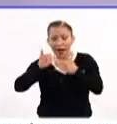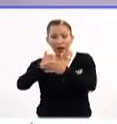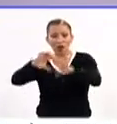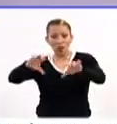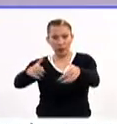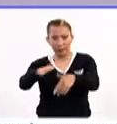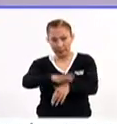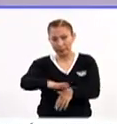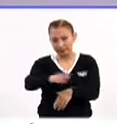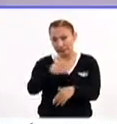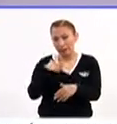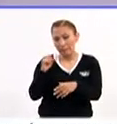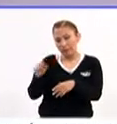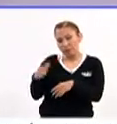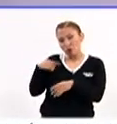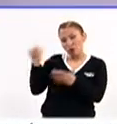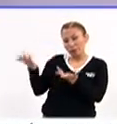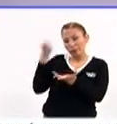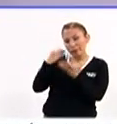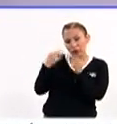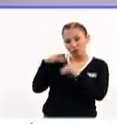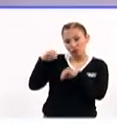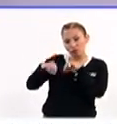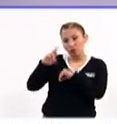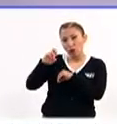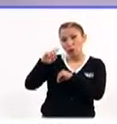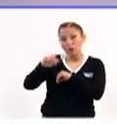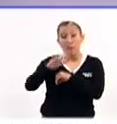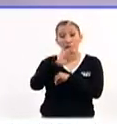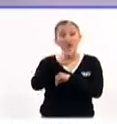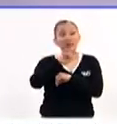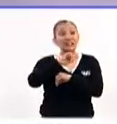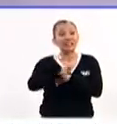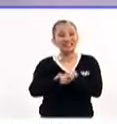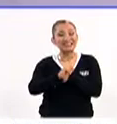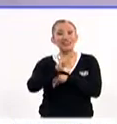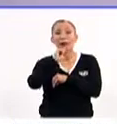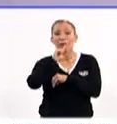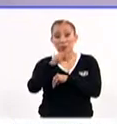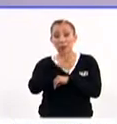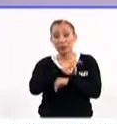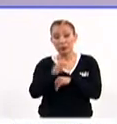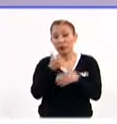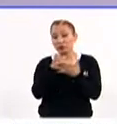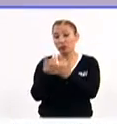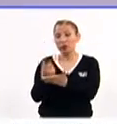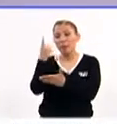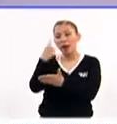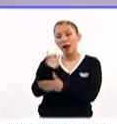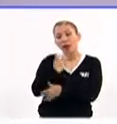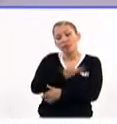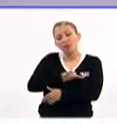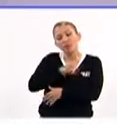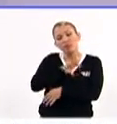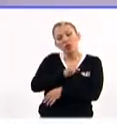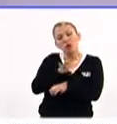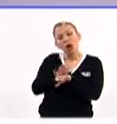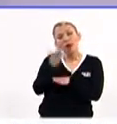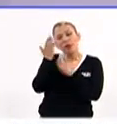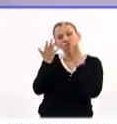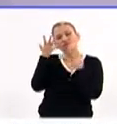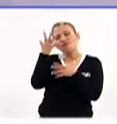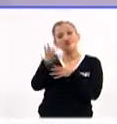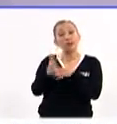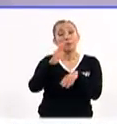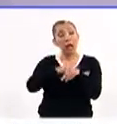comunidad. Por supuesto, a partir de la construcción de un robot. Pero FIRST también es una excelente opción para encontrar la vocación de los jóvenes,